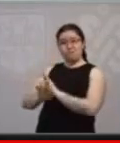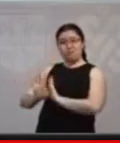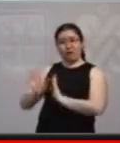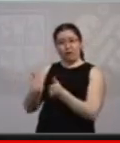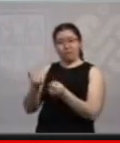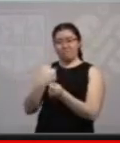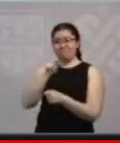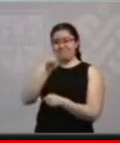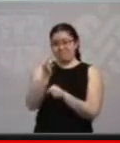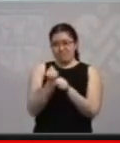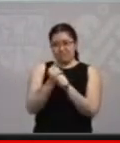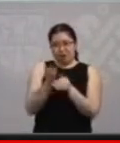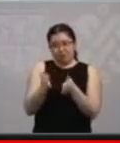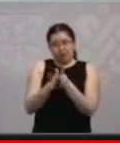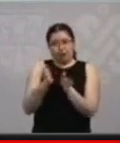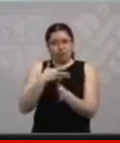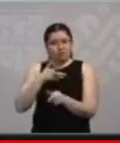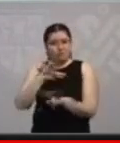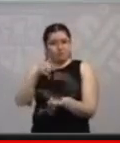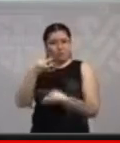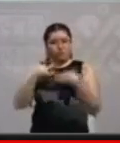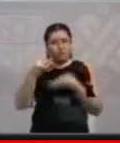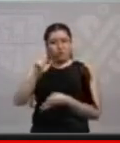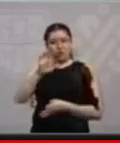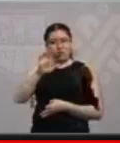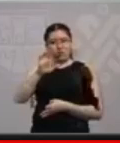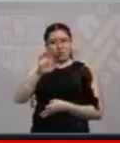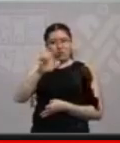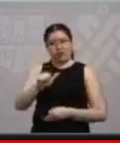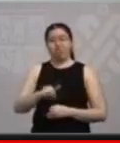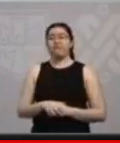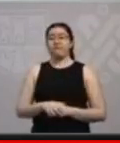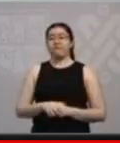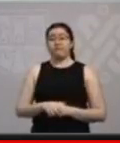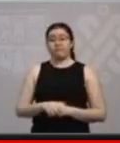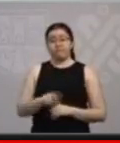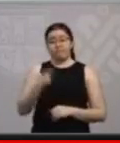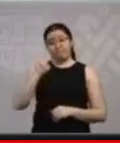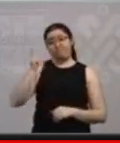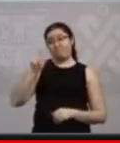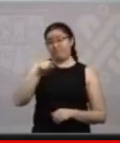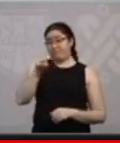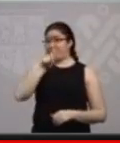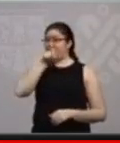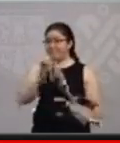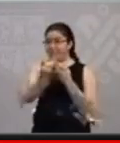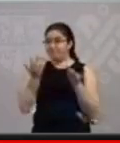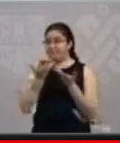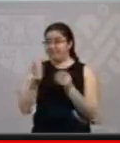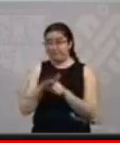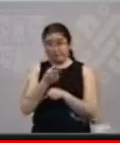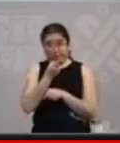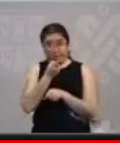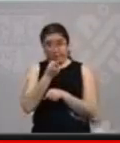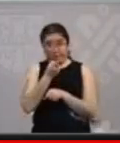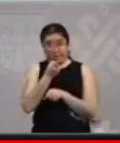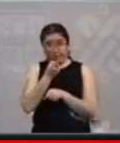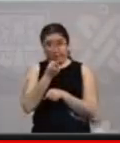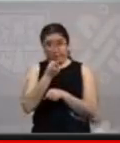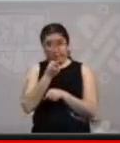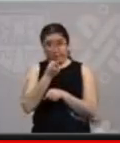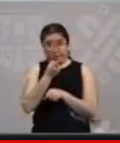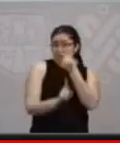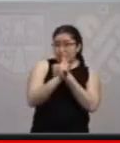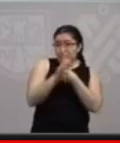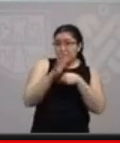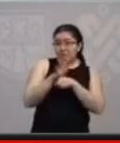una carpeta de investigación abierta por parte de la Fiscalía General de la Ciudad de México y espero pues que actúe en consecuencia, porque el problema aquí no solamente es